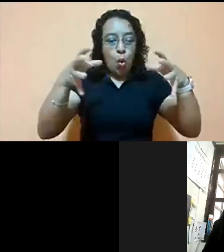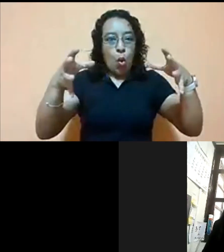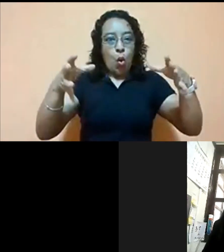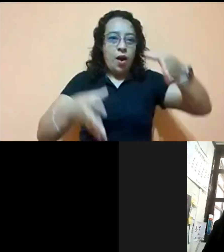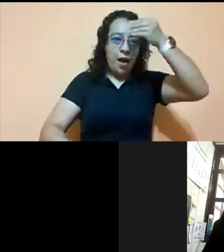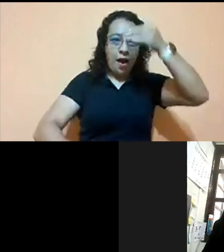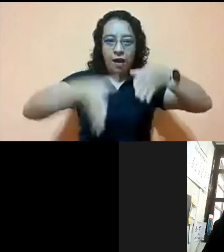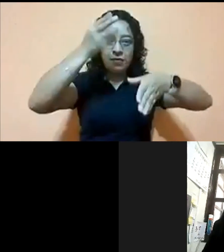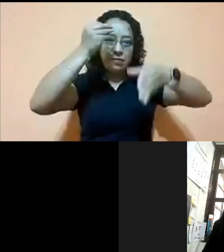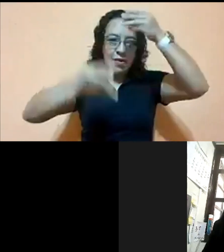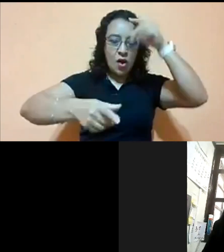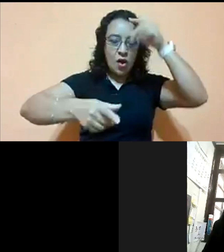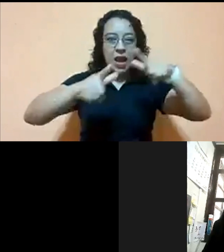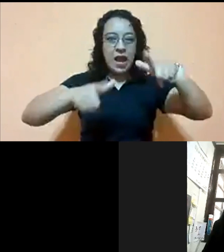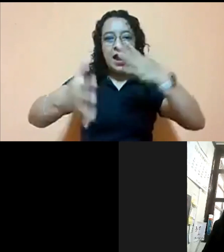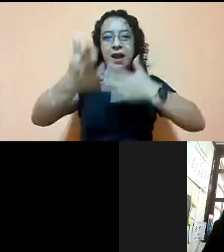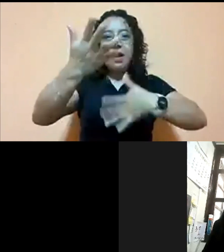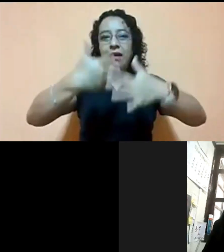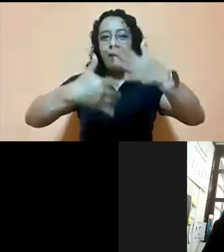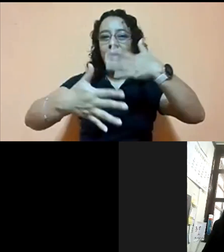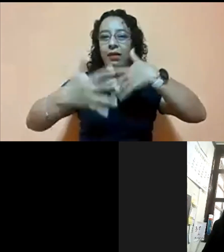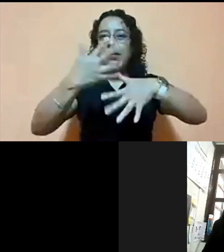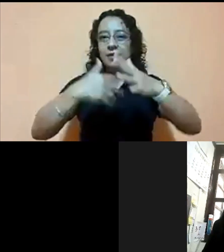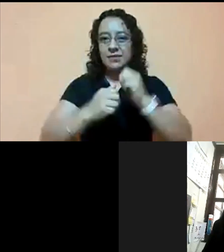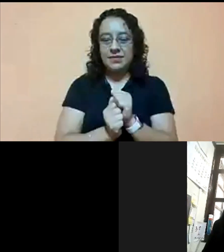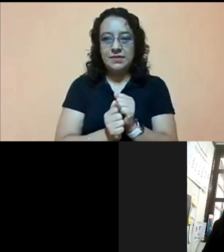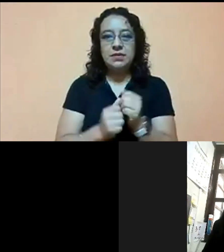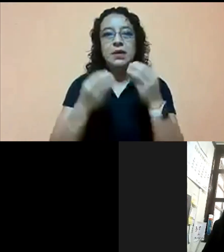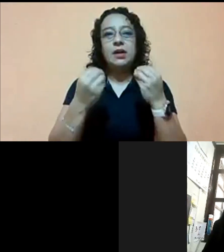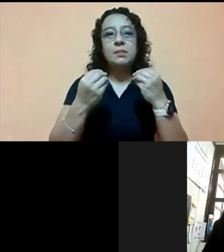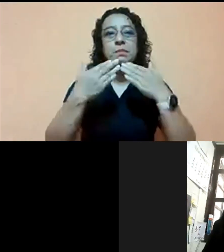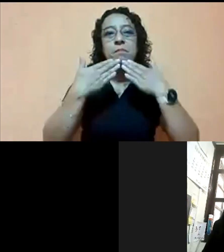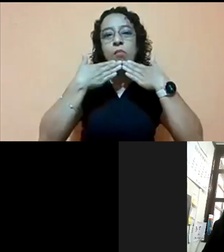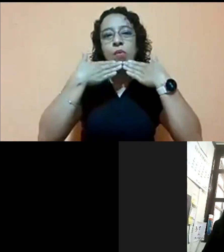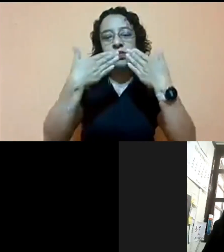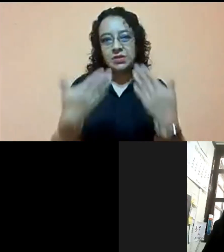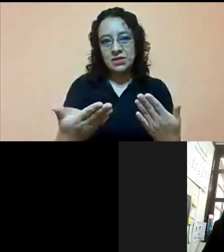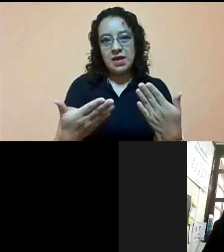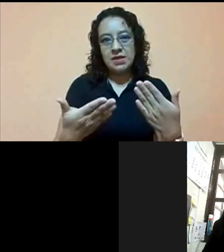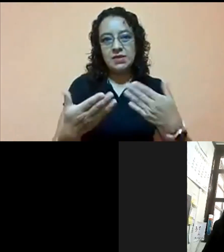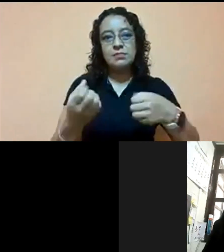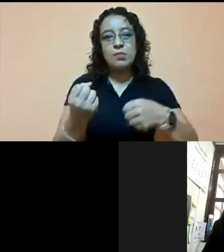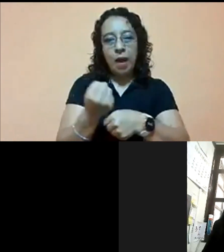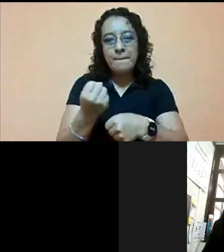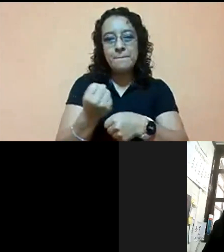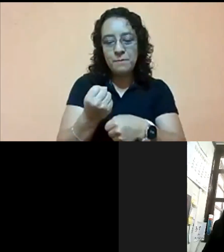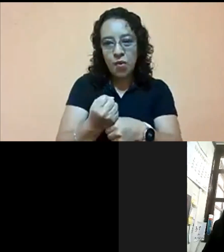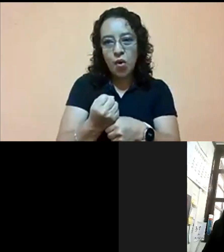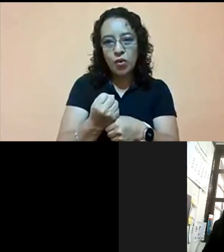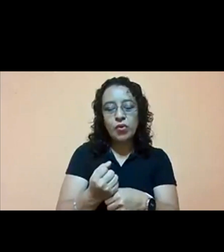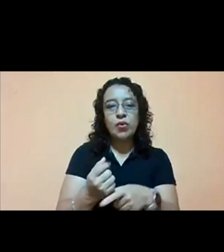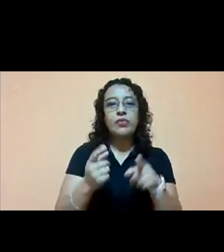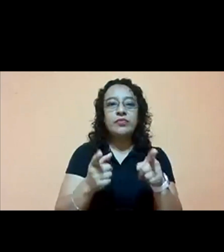la lengua de señas. Muchas gracias también a usted por todo su apoyo que siempre nos ha brindado a nosotros como Centro Educativo para Niños